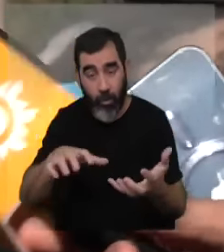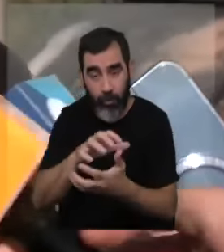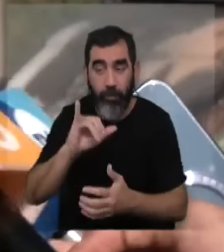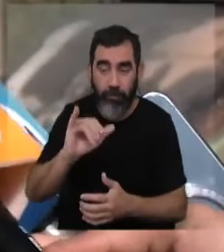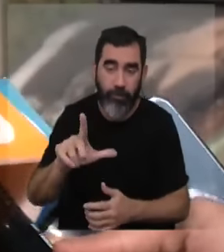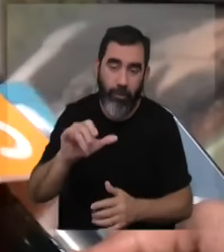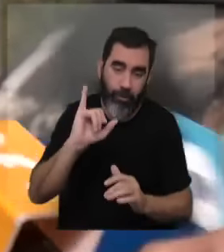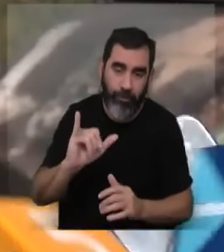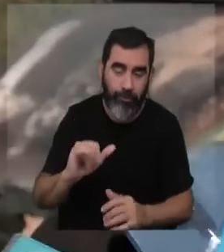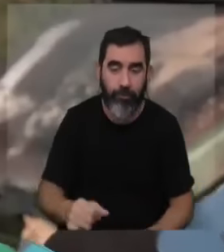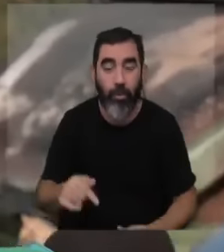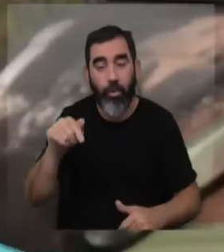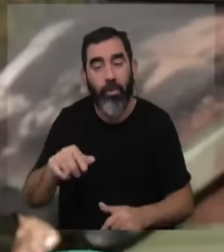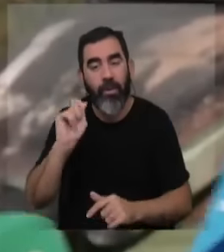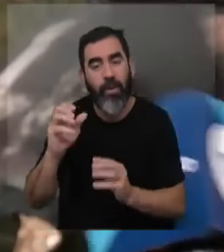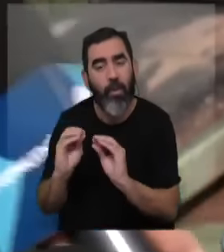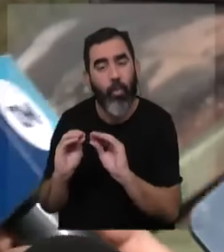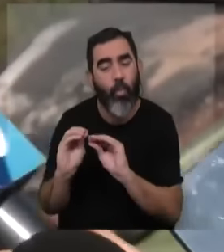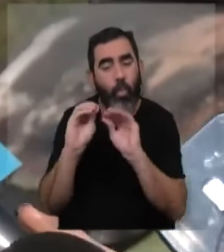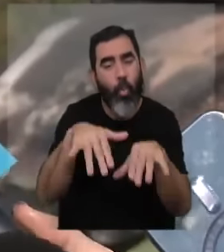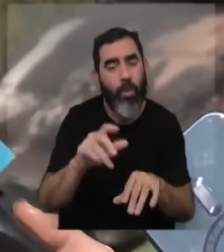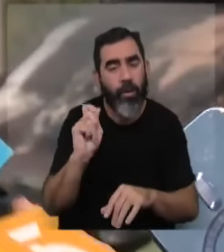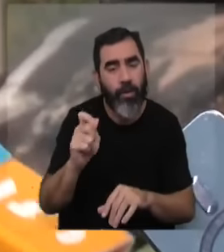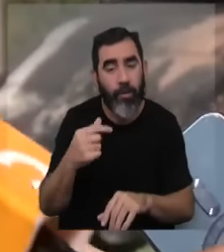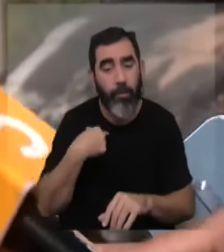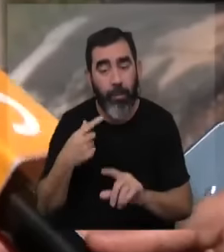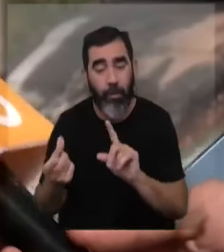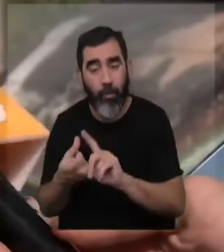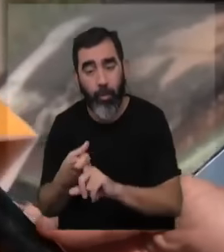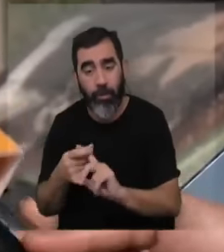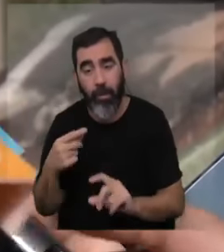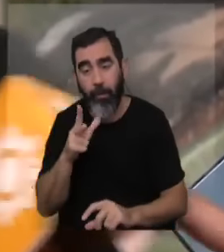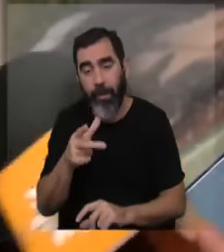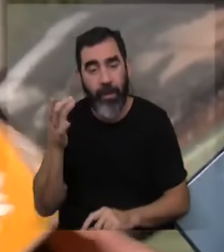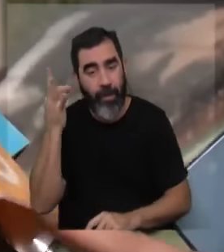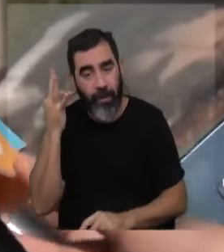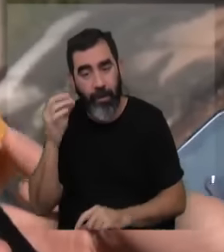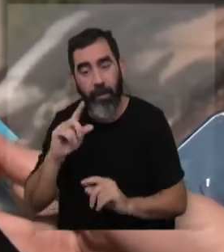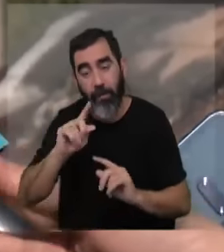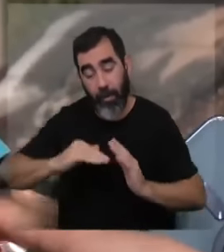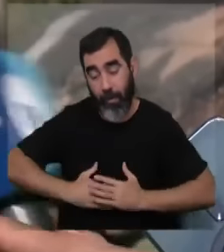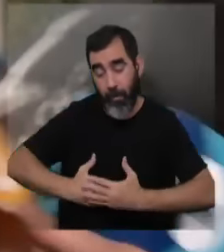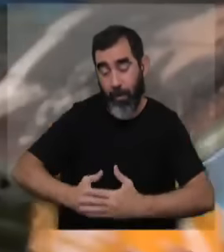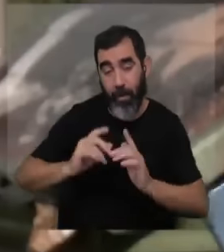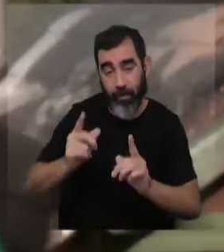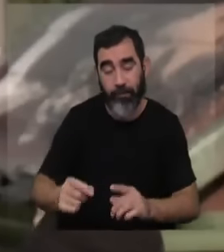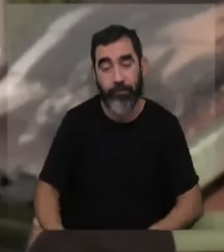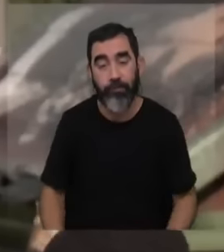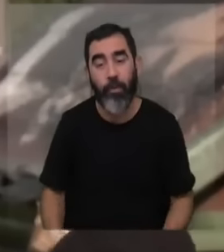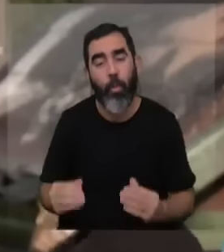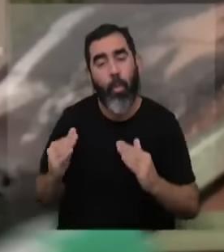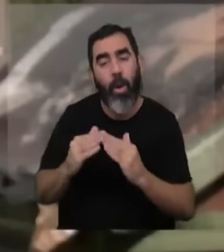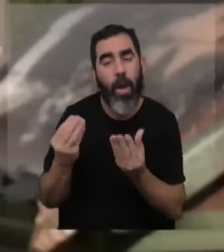Exacto hoy Con quién te mudas eh con mi señora y mi hija y el que viene en camino Ah Bien Cómo es la casa